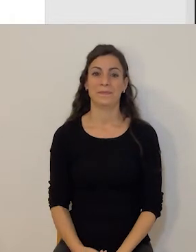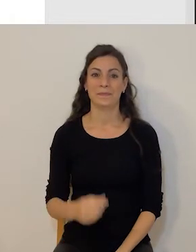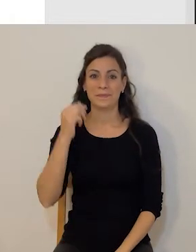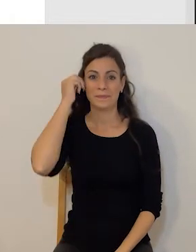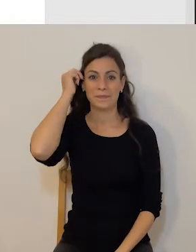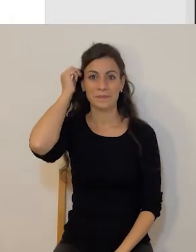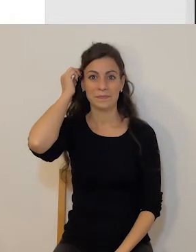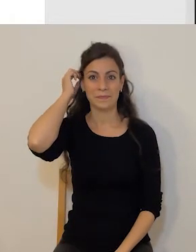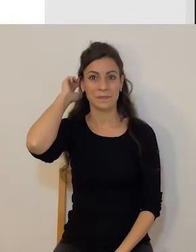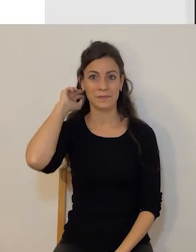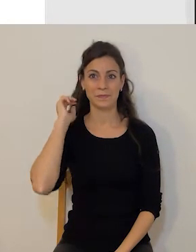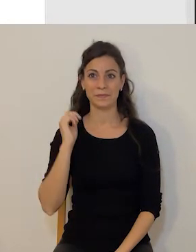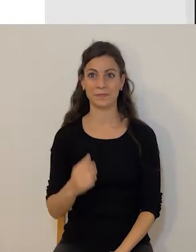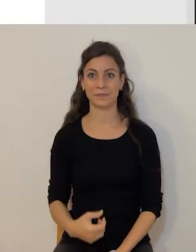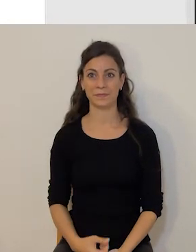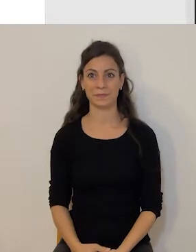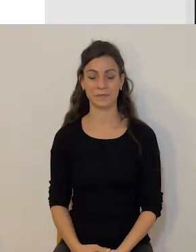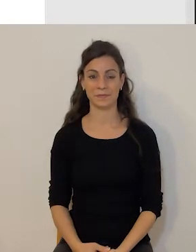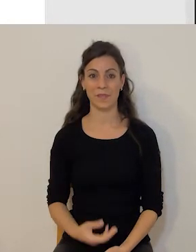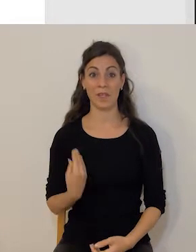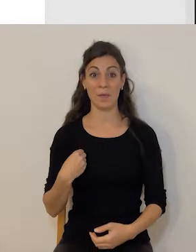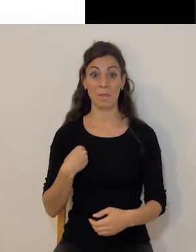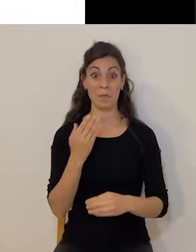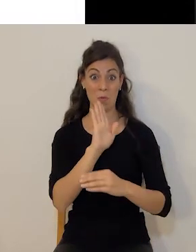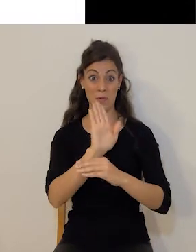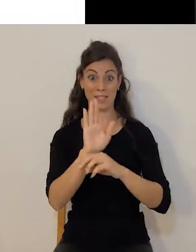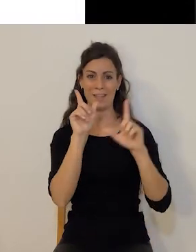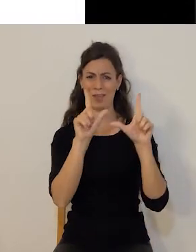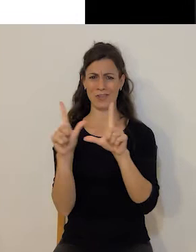Voy a hacer la presentación con diapositivas de la...